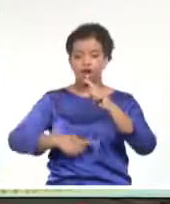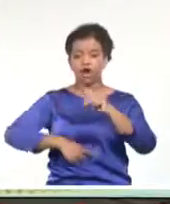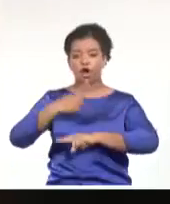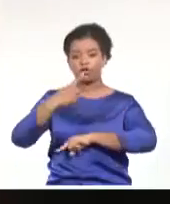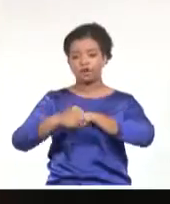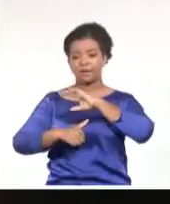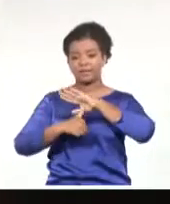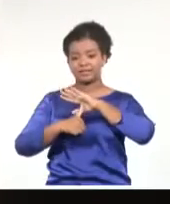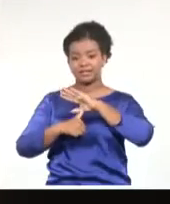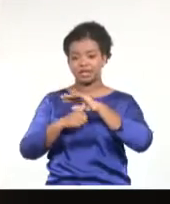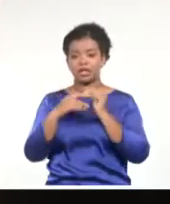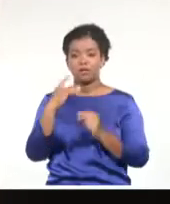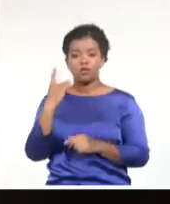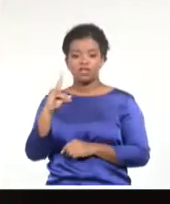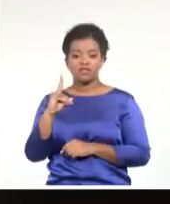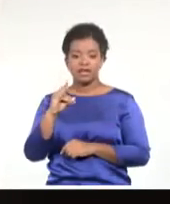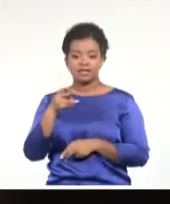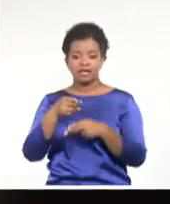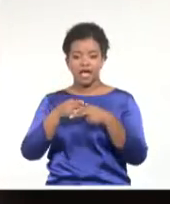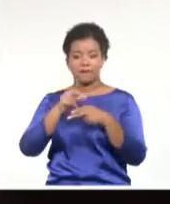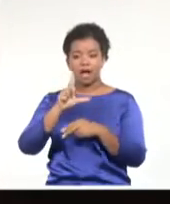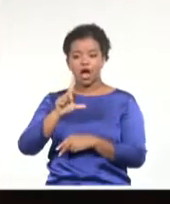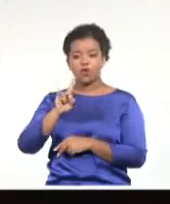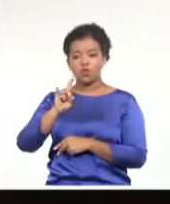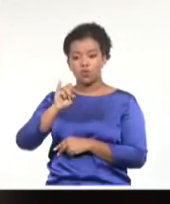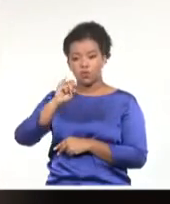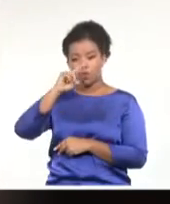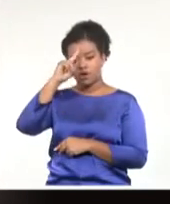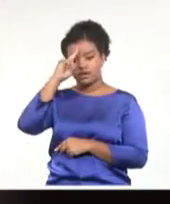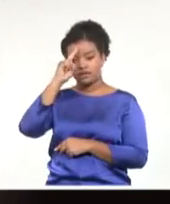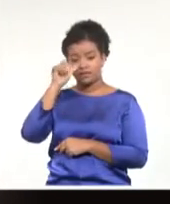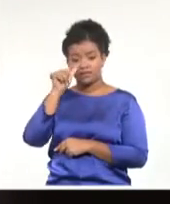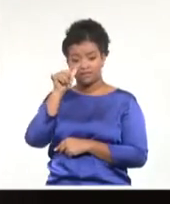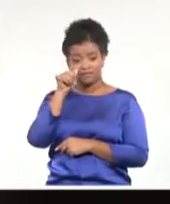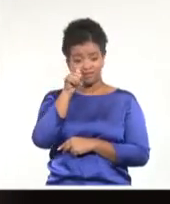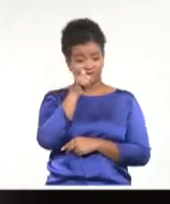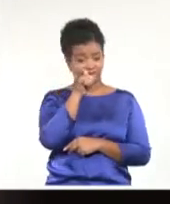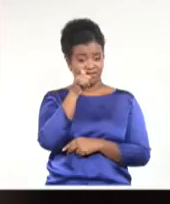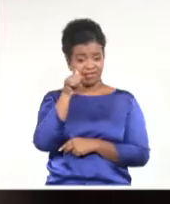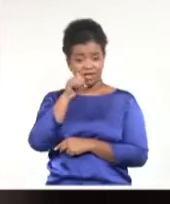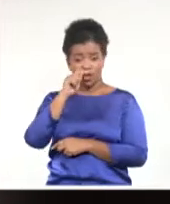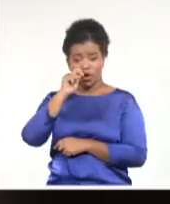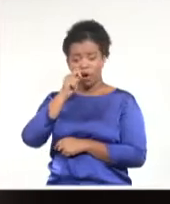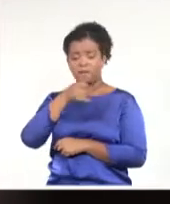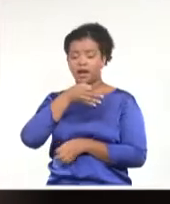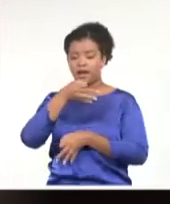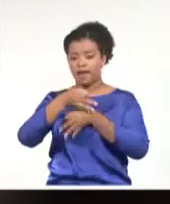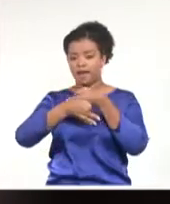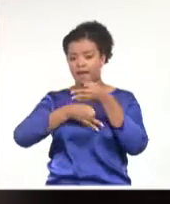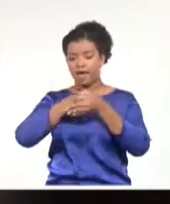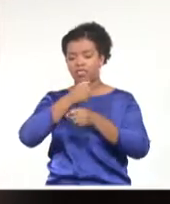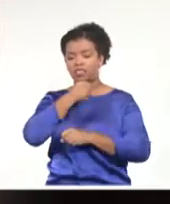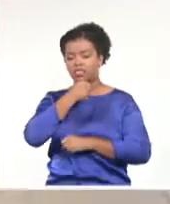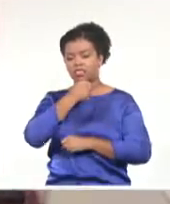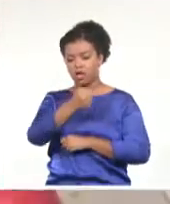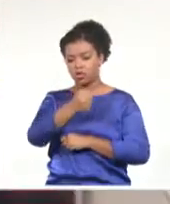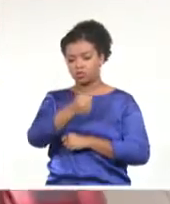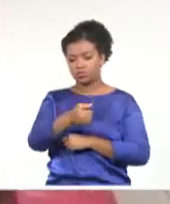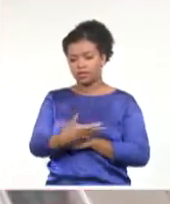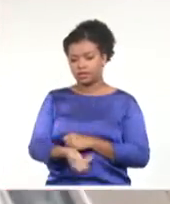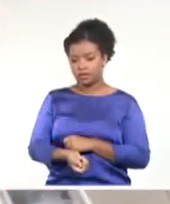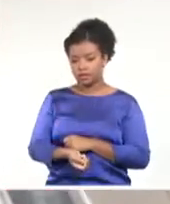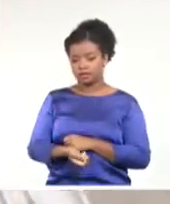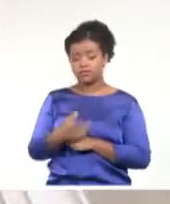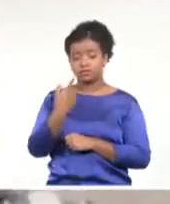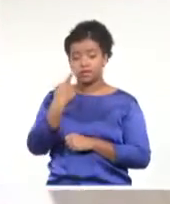Luis Arce. En un video publicado en sus perfiles en redes sociales, el sociólogo y analista denunció la existencia de una